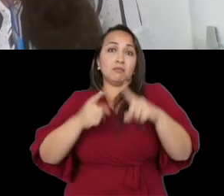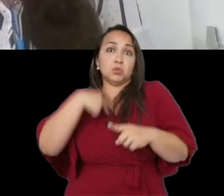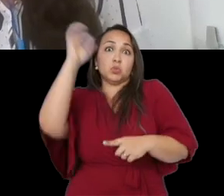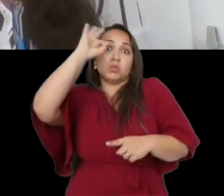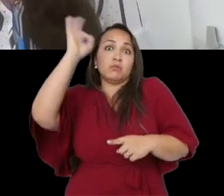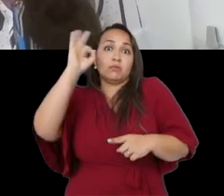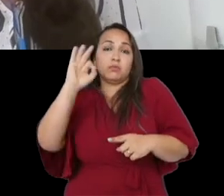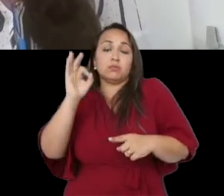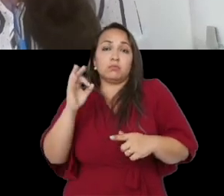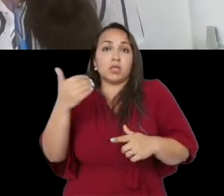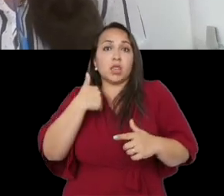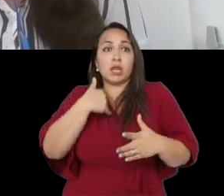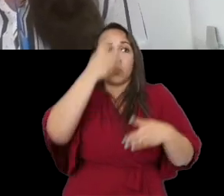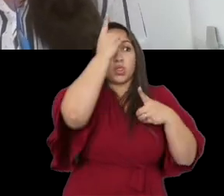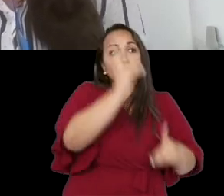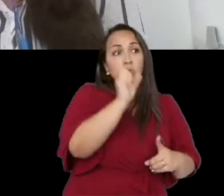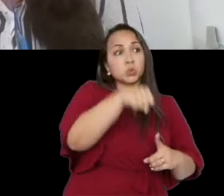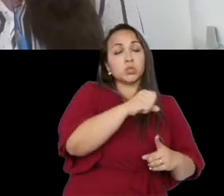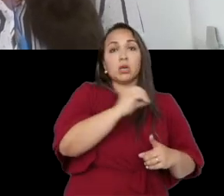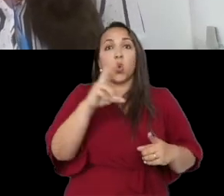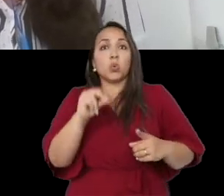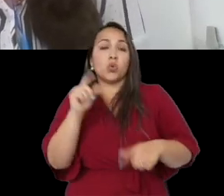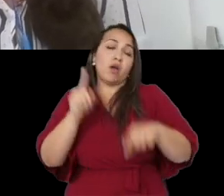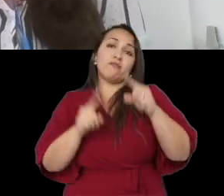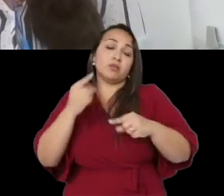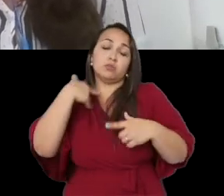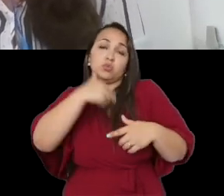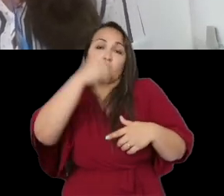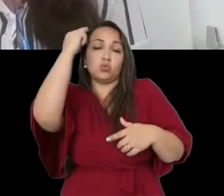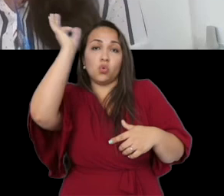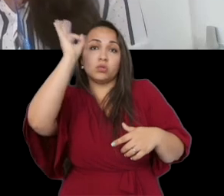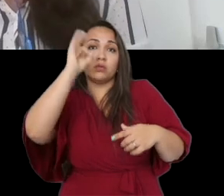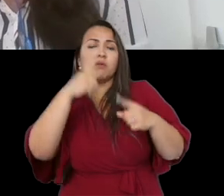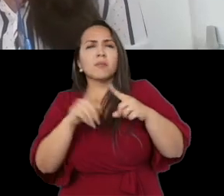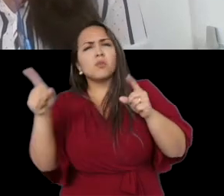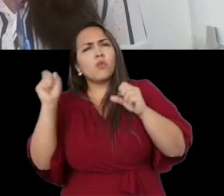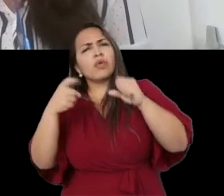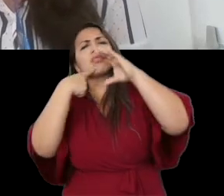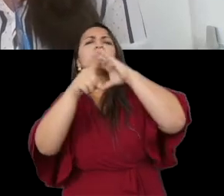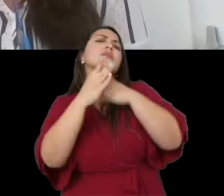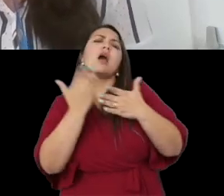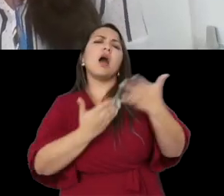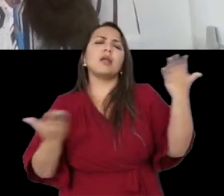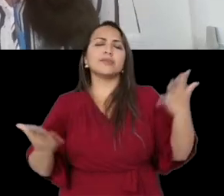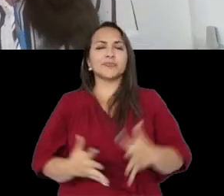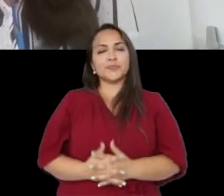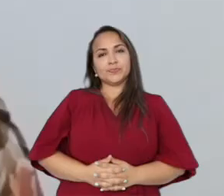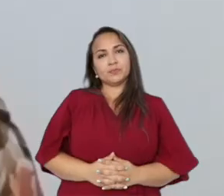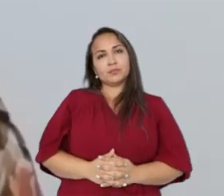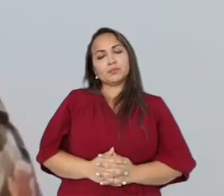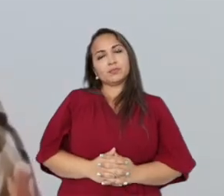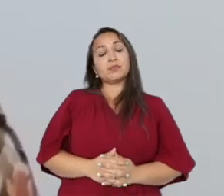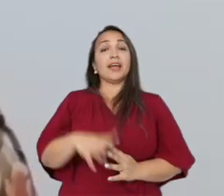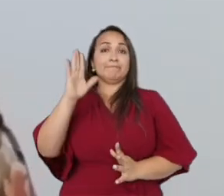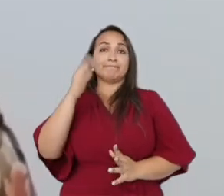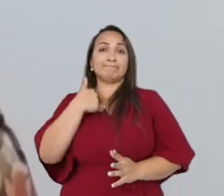que no sabemos si tenemos un diagnóstico, de verdad que en ocasiones no lo sabemos, pero un mensaje que nos puedas dar. Bueno,